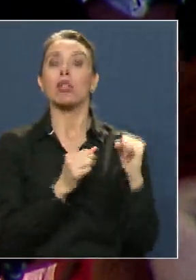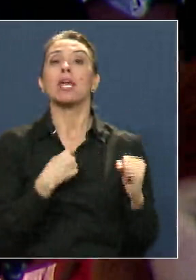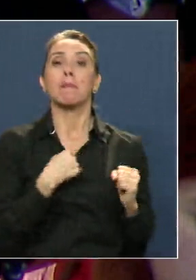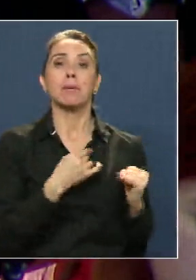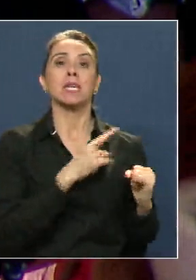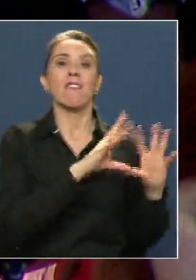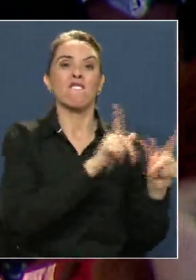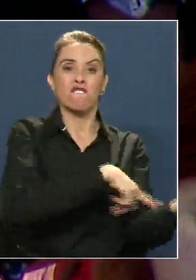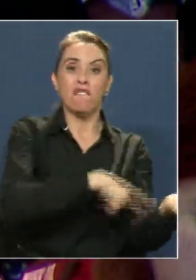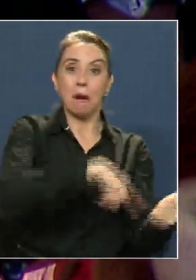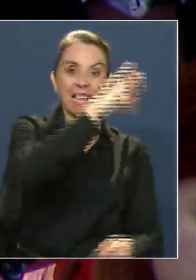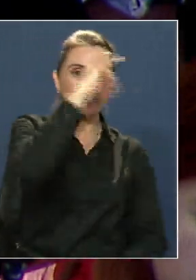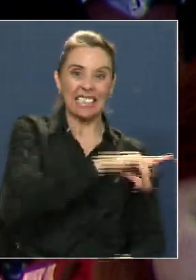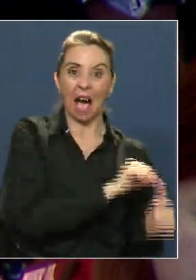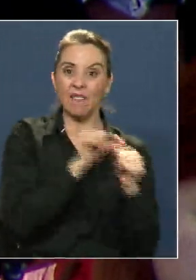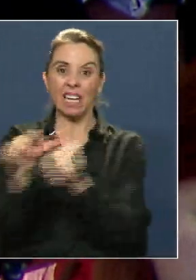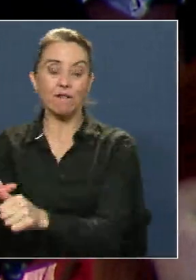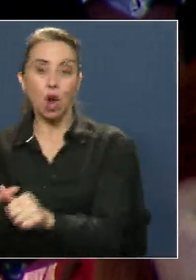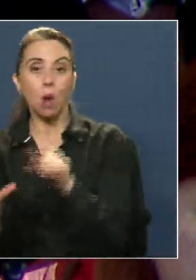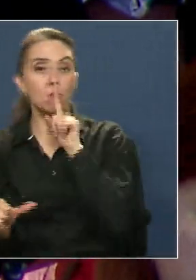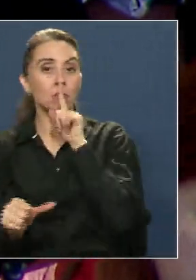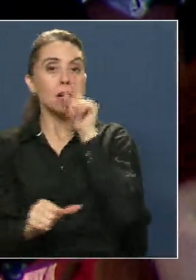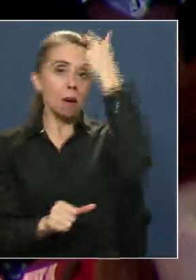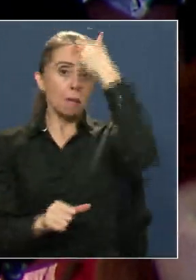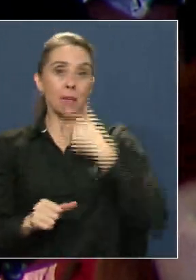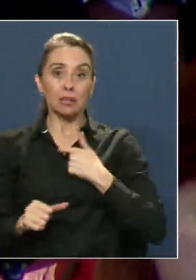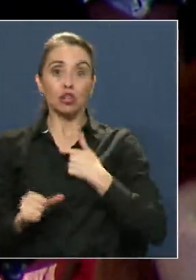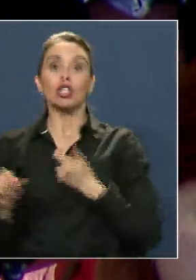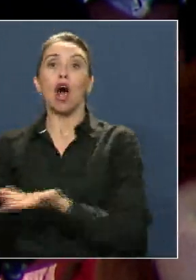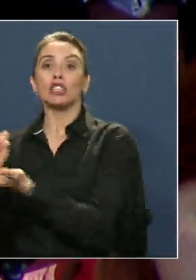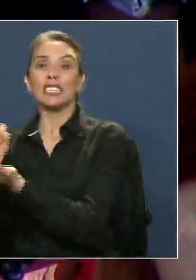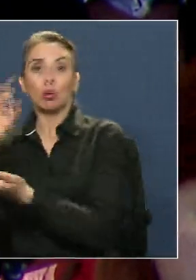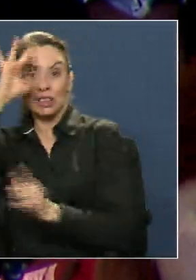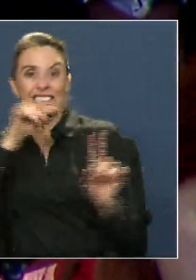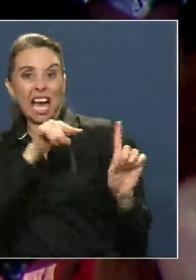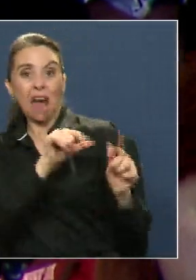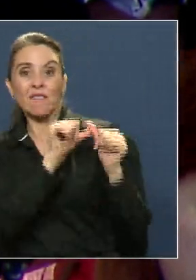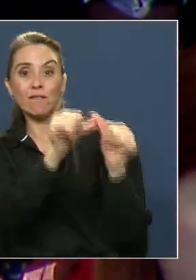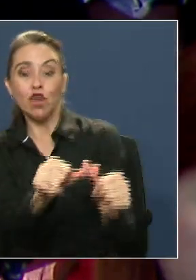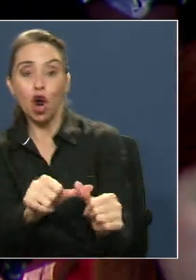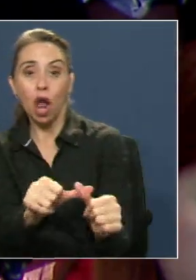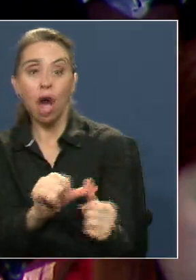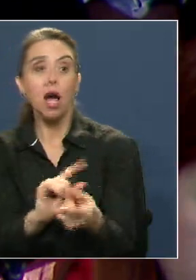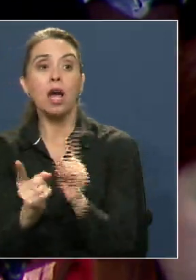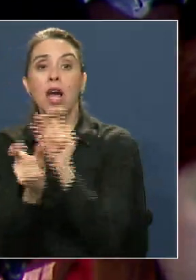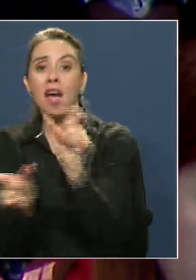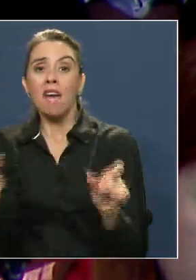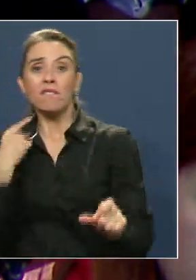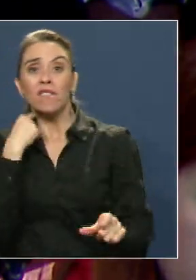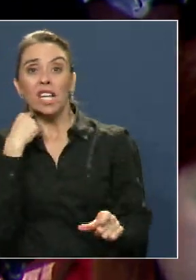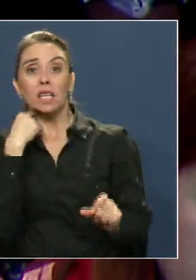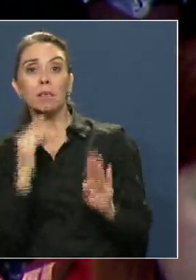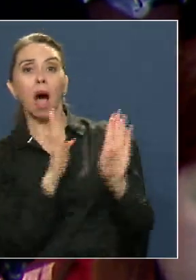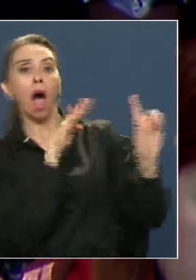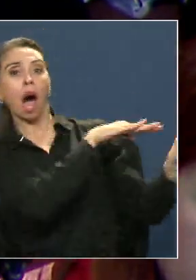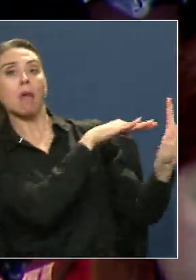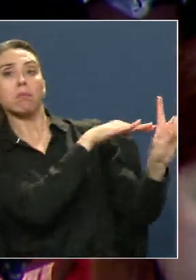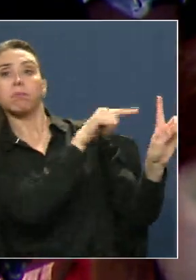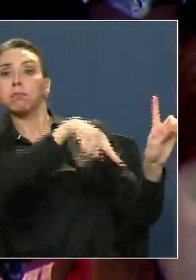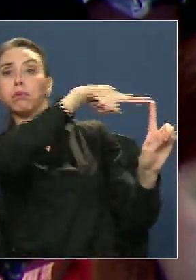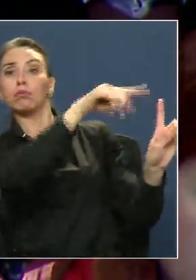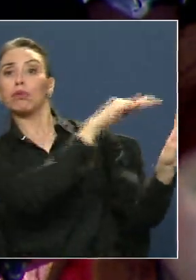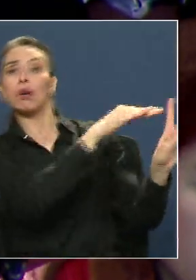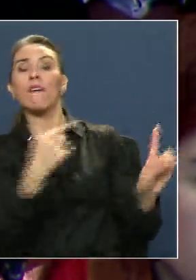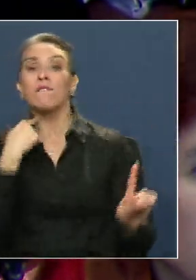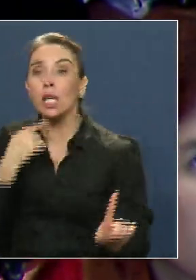institucionales, hicieron que las personas tuvieran, al no reconocerse como víctimas, muchas veces sentirse como culpables. Y por lo tanto hoy día lo que tenemos es la